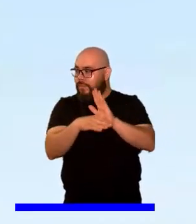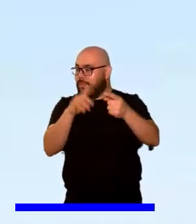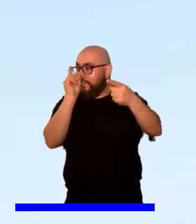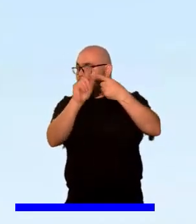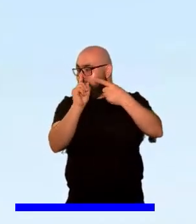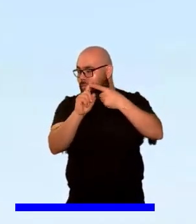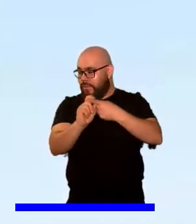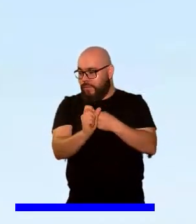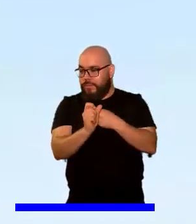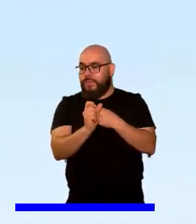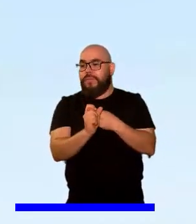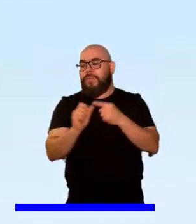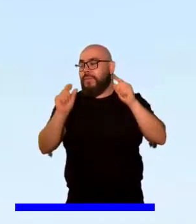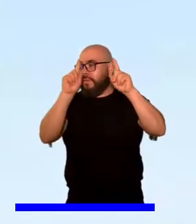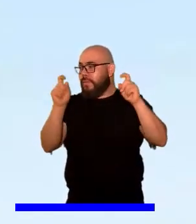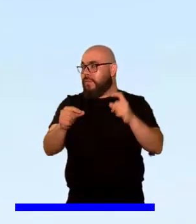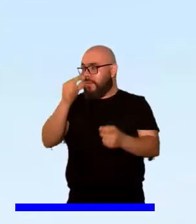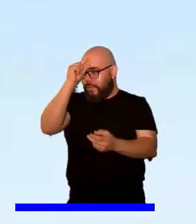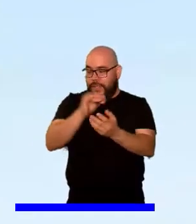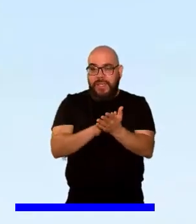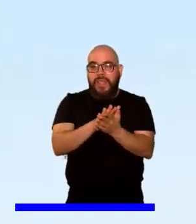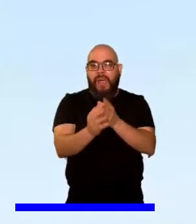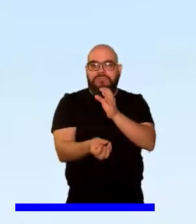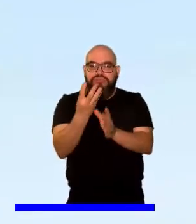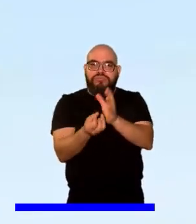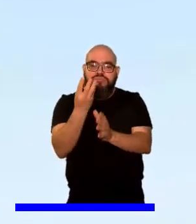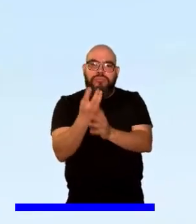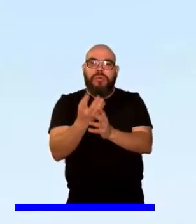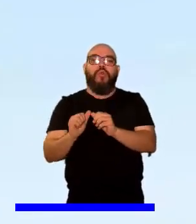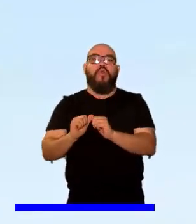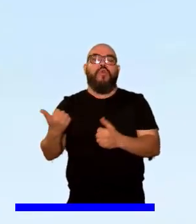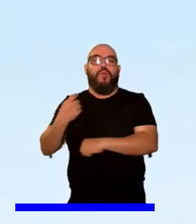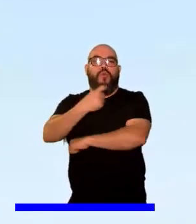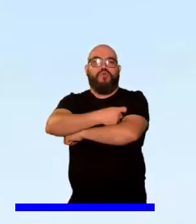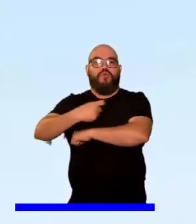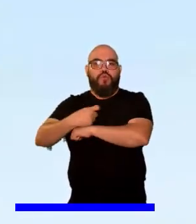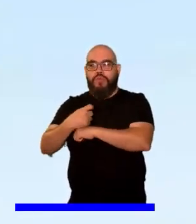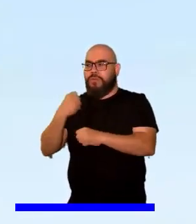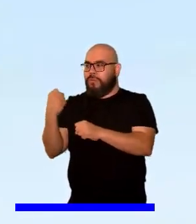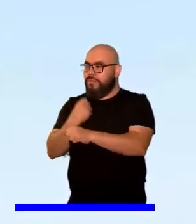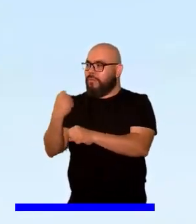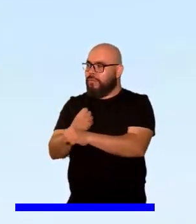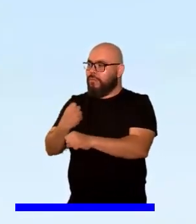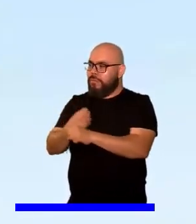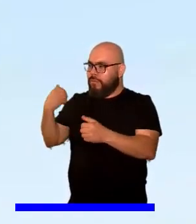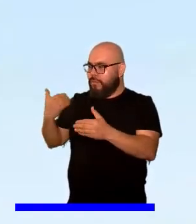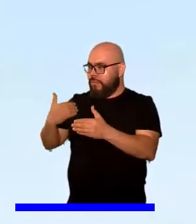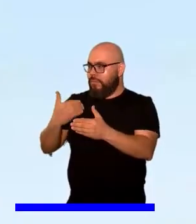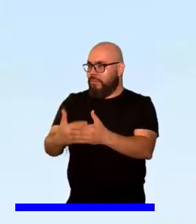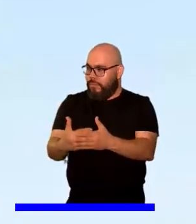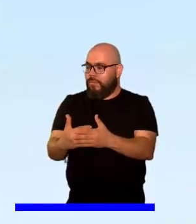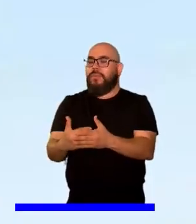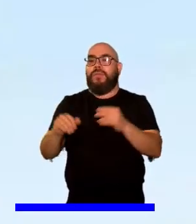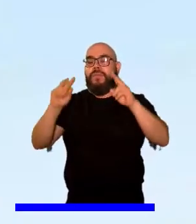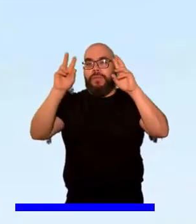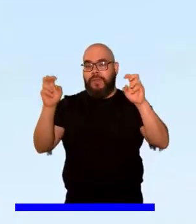hablar primero de todo el tema de IA generativa y de cómo Google ha estado trabajando en todo esto. A partir de esto,